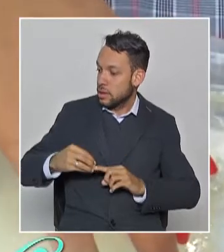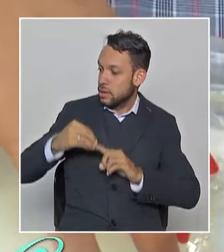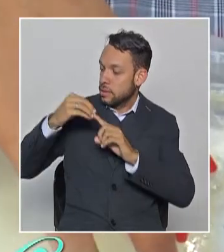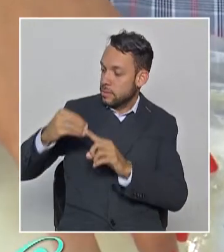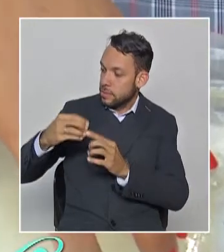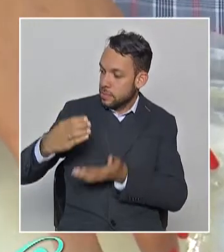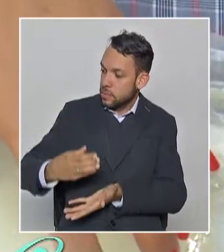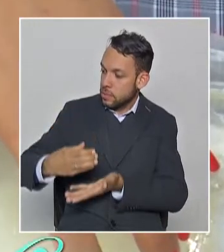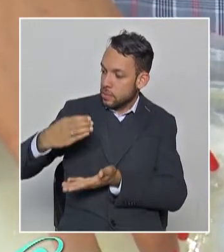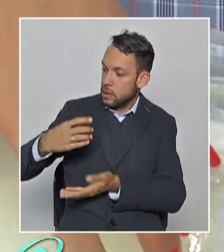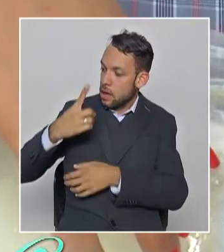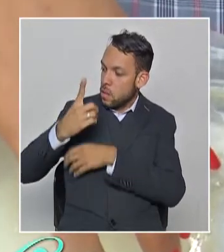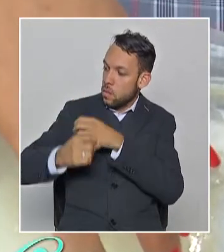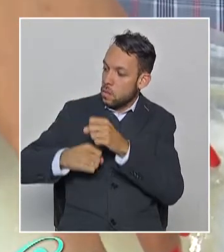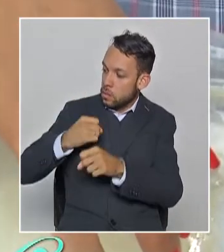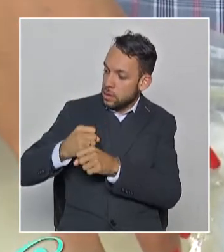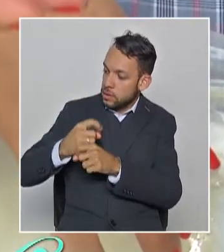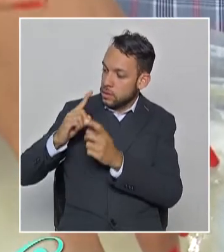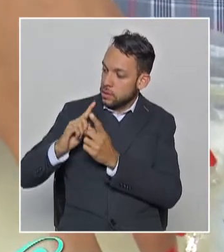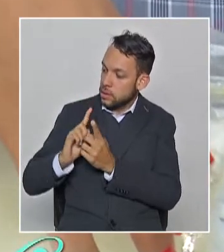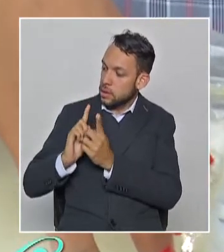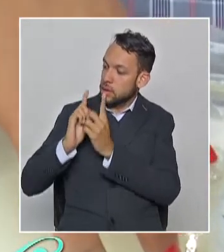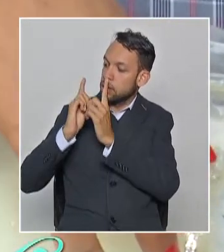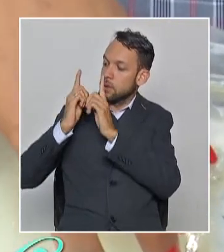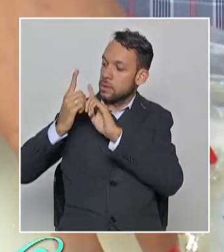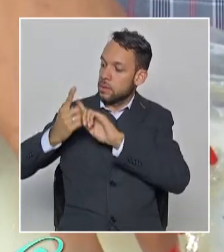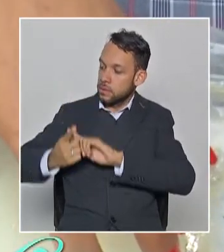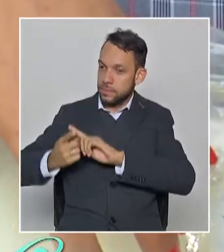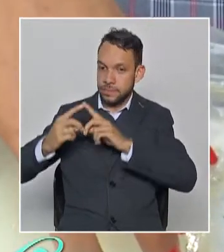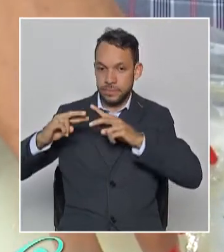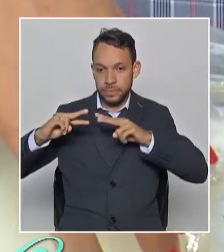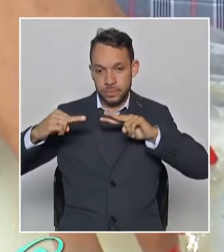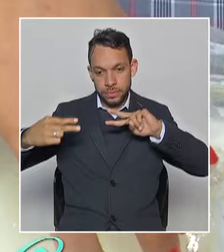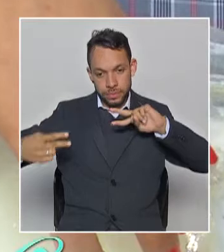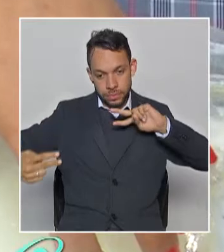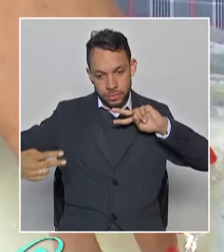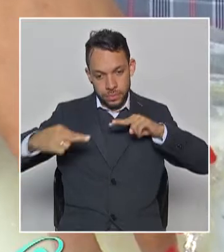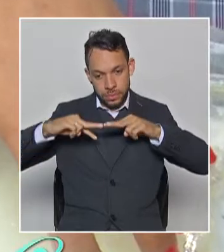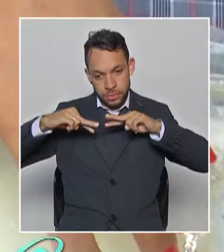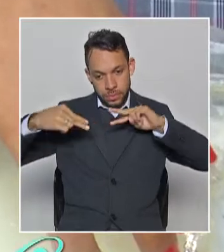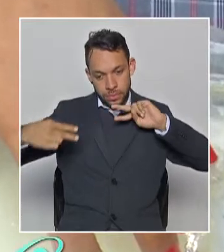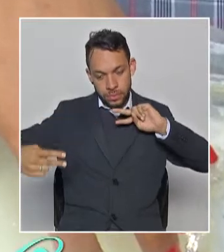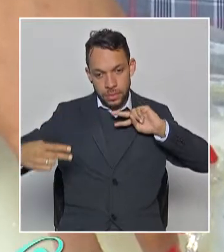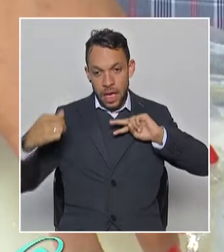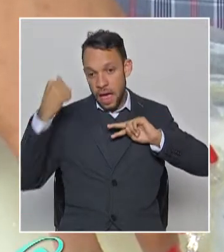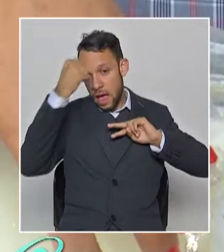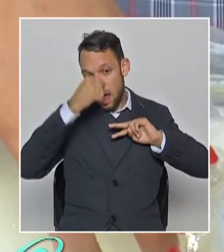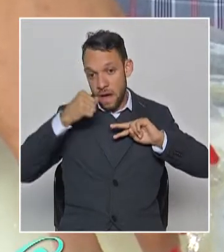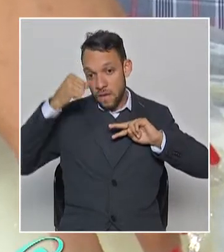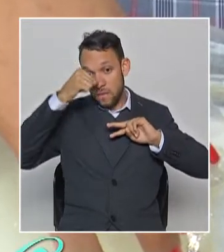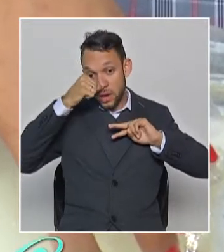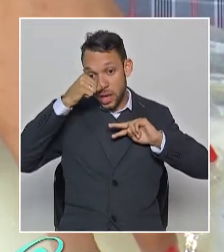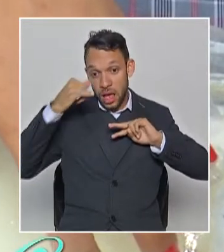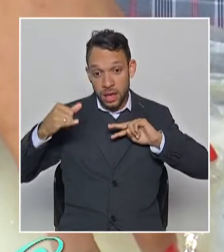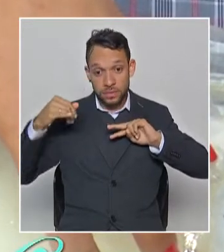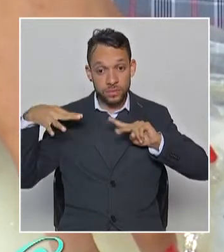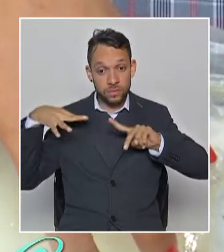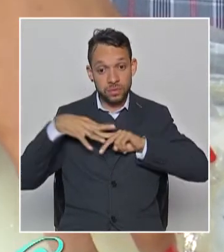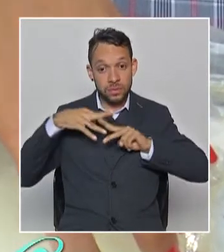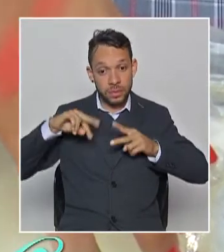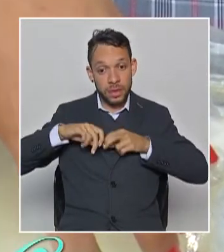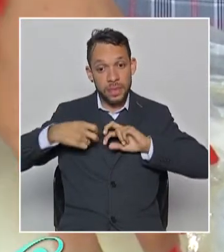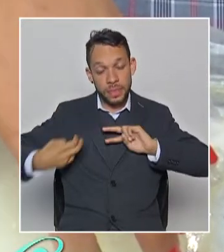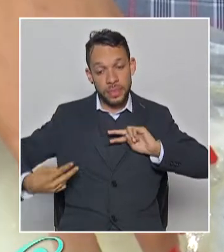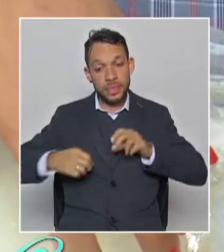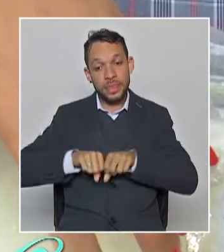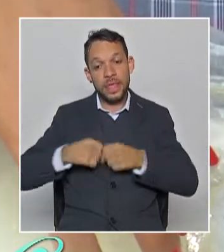completas. Cada año nosotros hacemos una manipulación genética para evitar la africanización, porque los niveles de apitoxina aumentan dependiendo de la